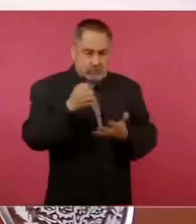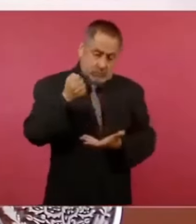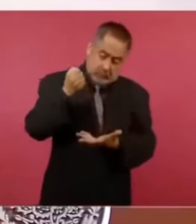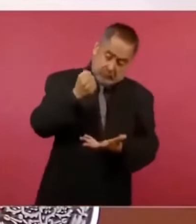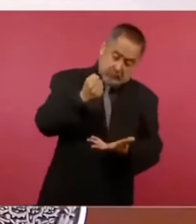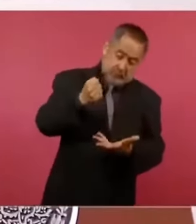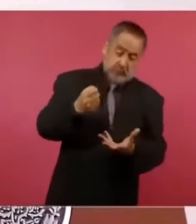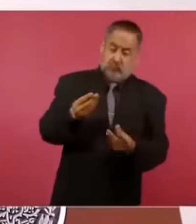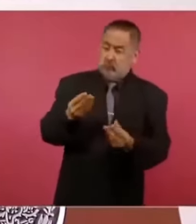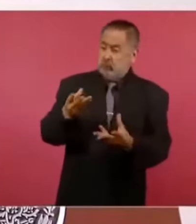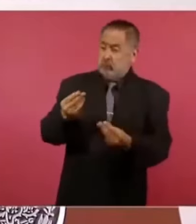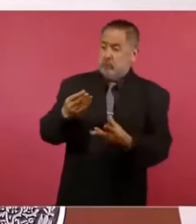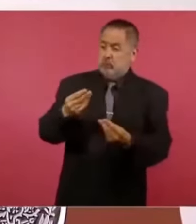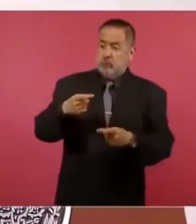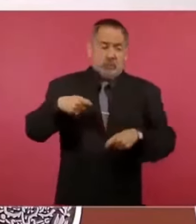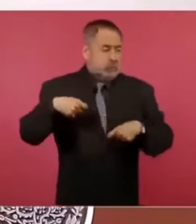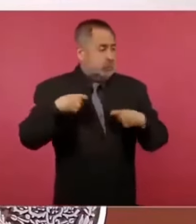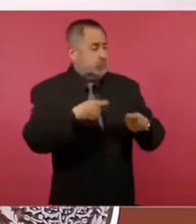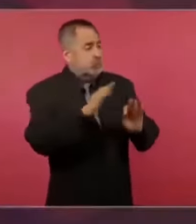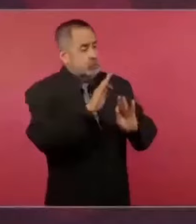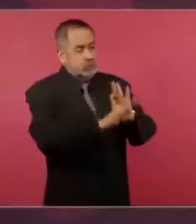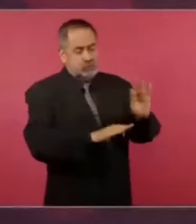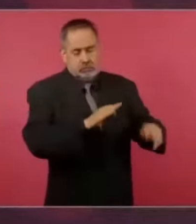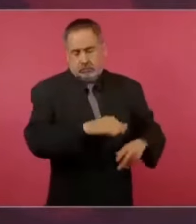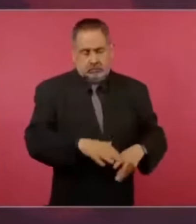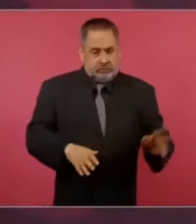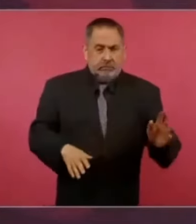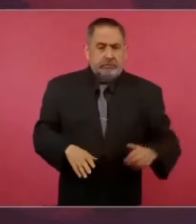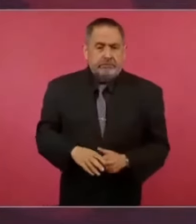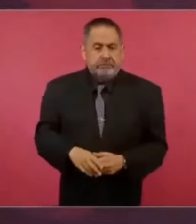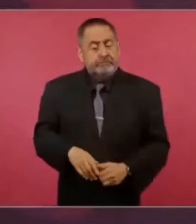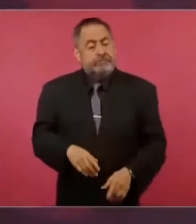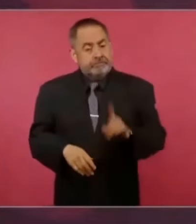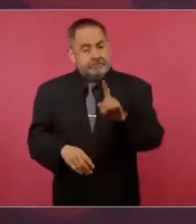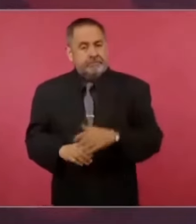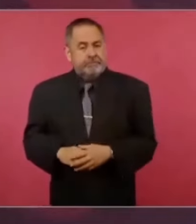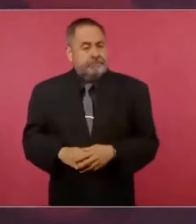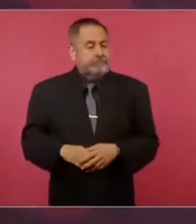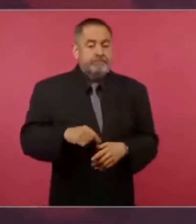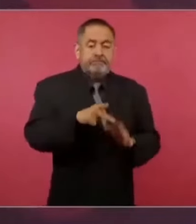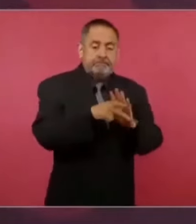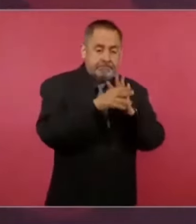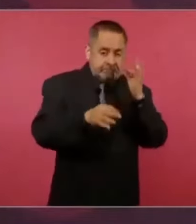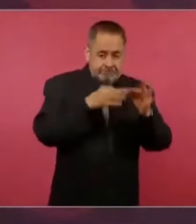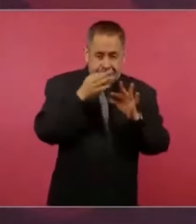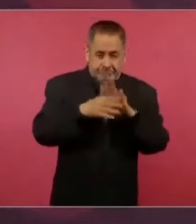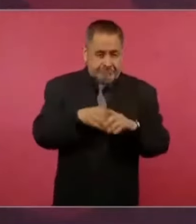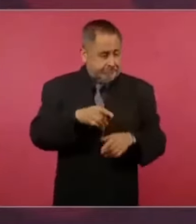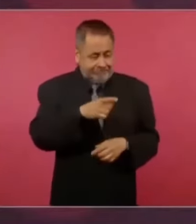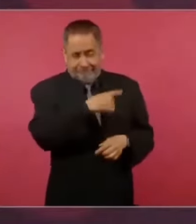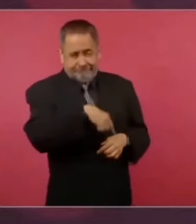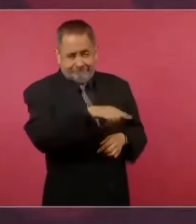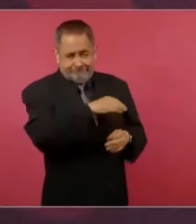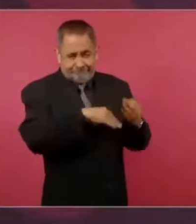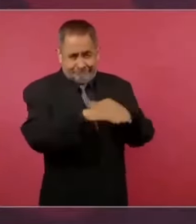costaba mucho Ah los medios todos